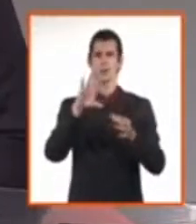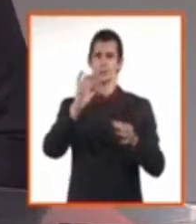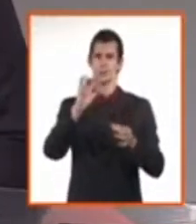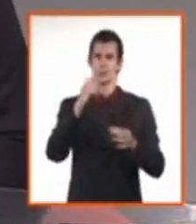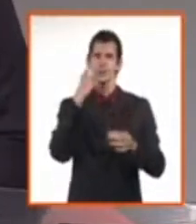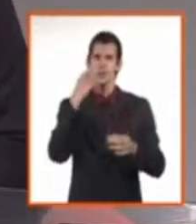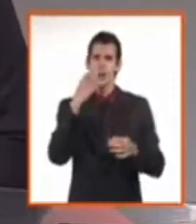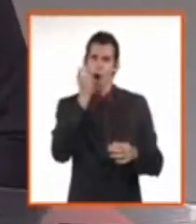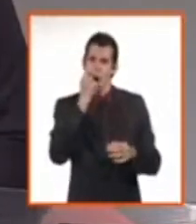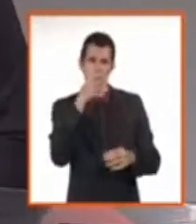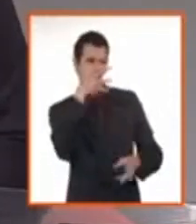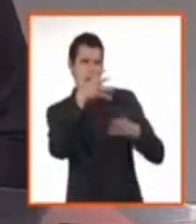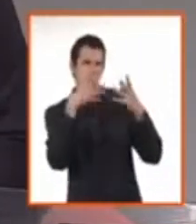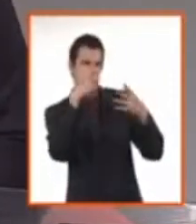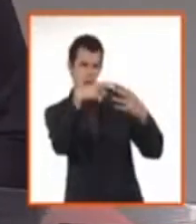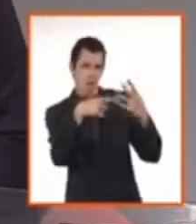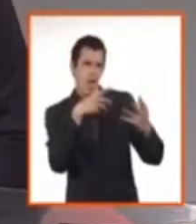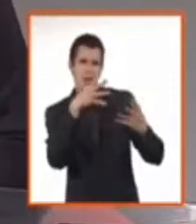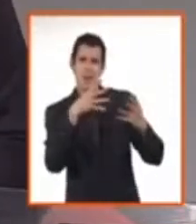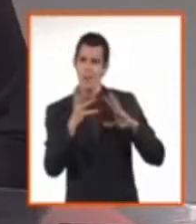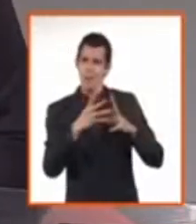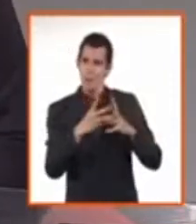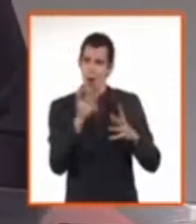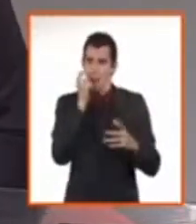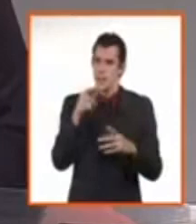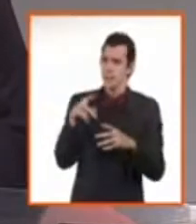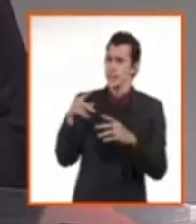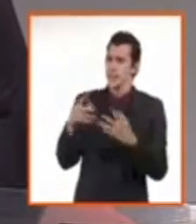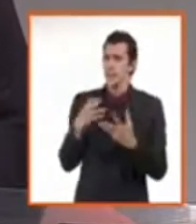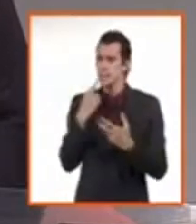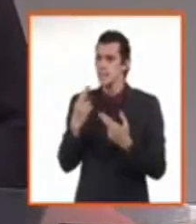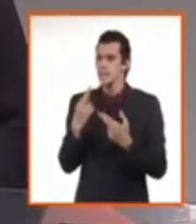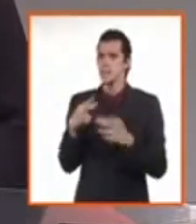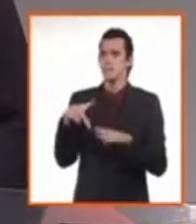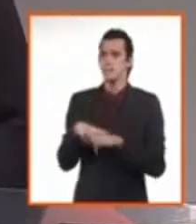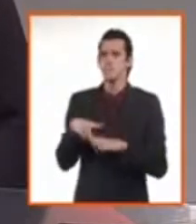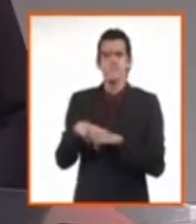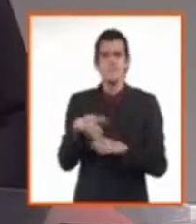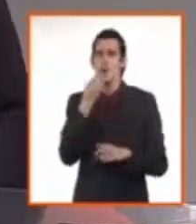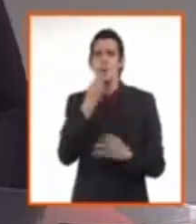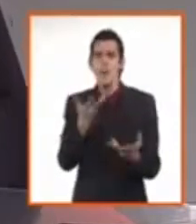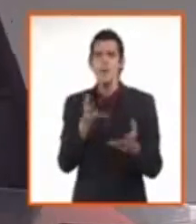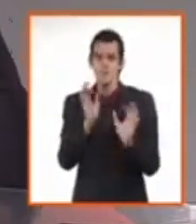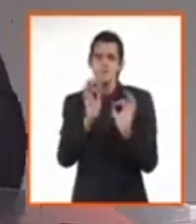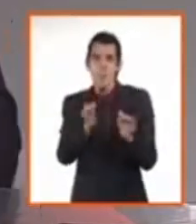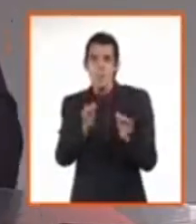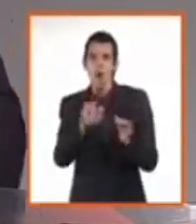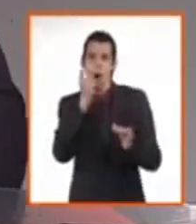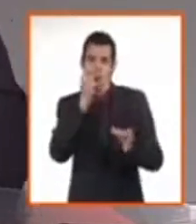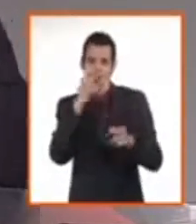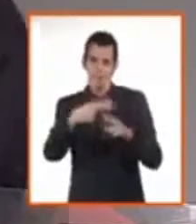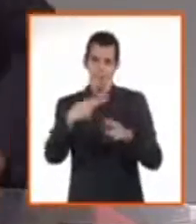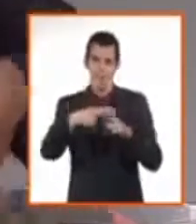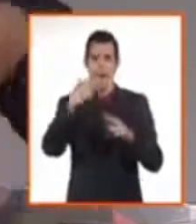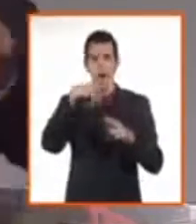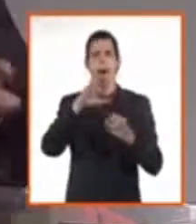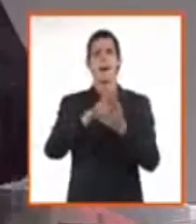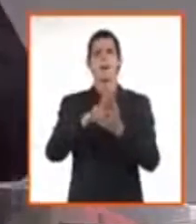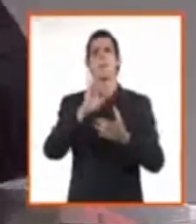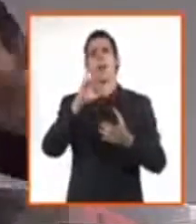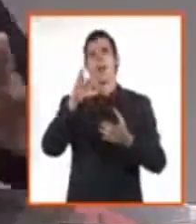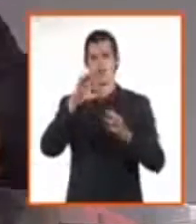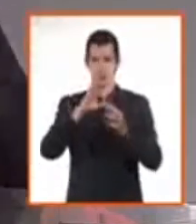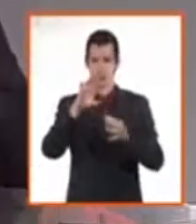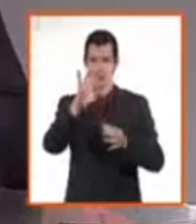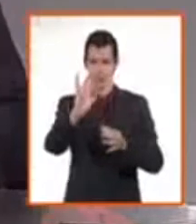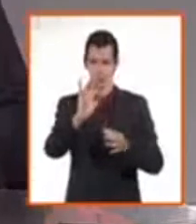la cumbre de los pueblos le tiene que agradecer los sangres haber tenido algún evento éxitos de lo que sucedió en